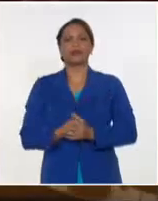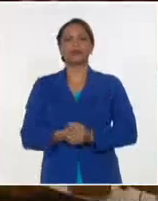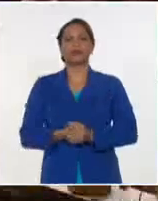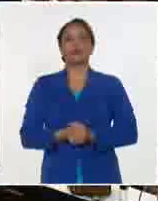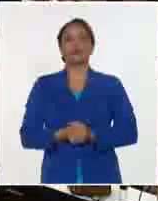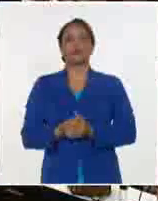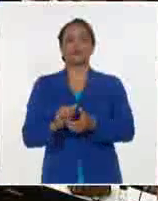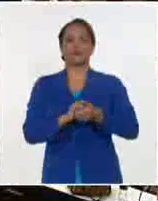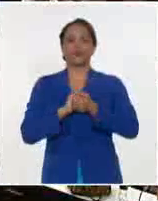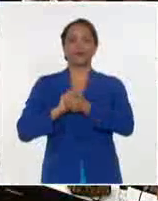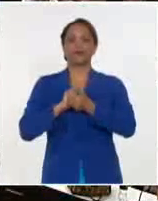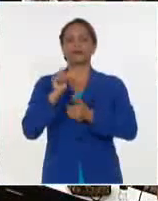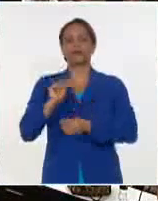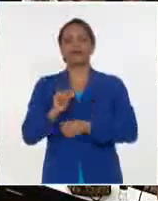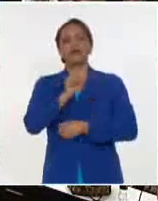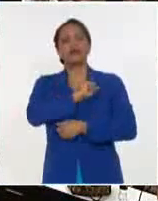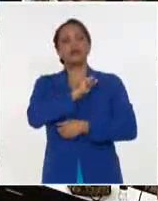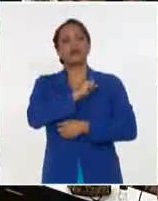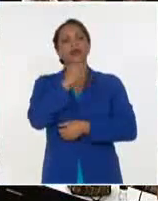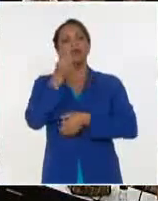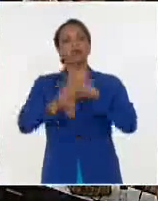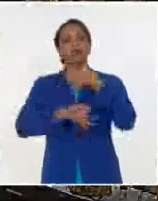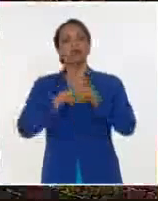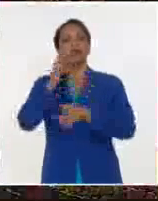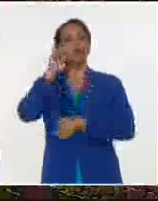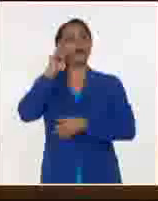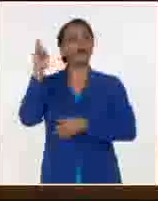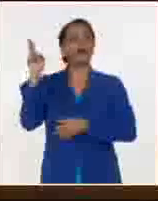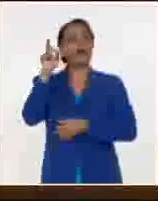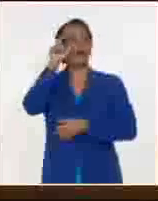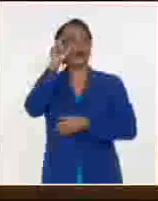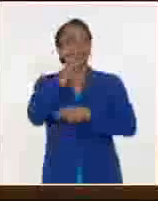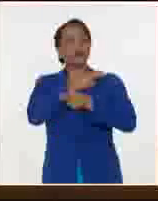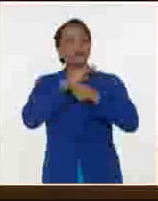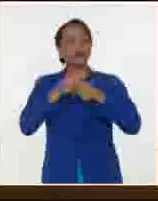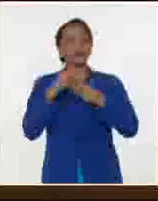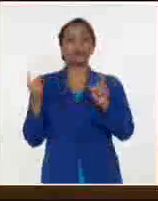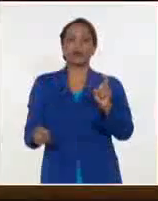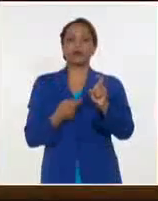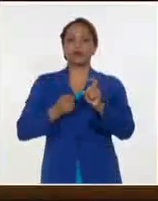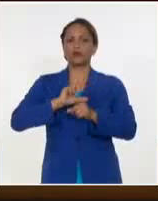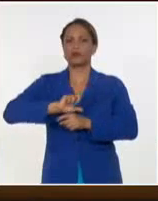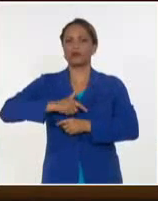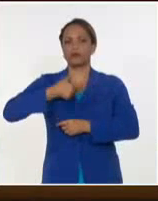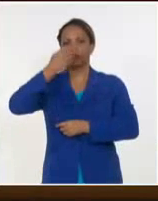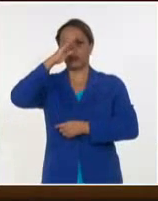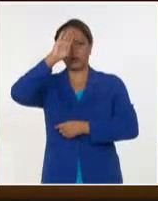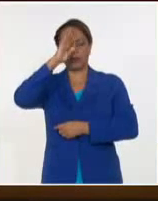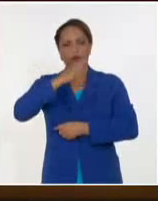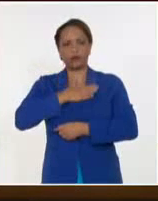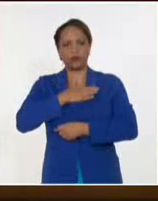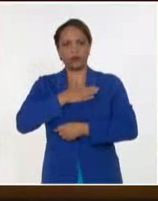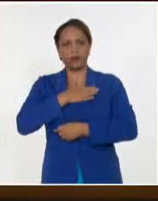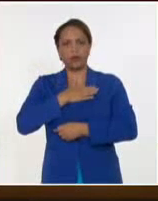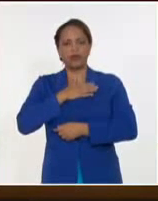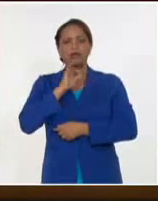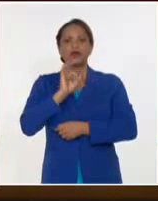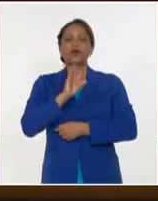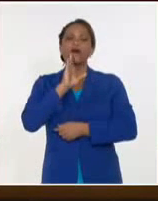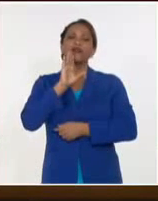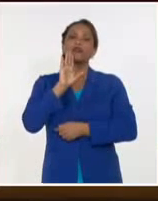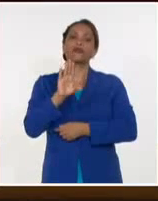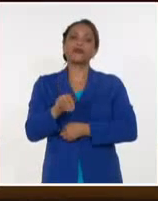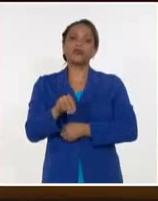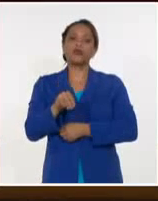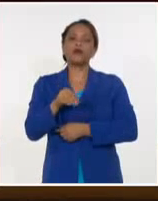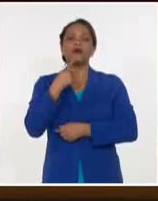Compatriotas, permítanme evocar al querido Eusebio Leal, que tanto hizo por nuestra cultura y por la patria, cuando al referirse a aquellos